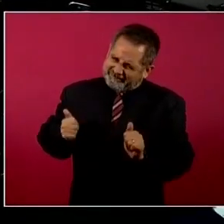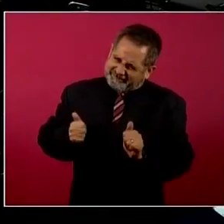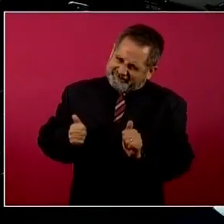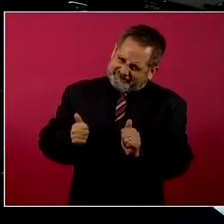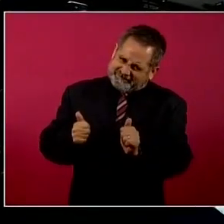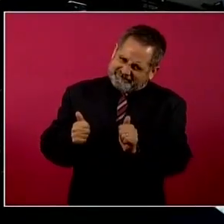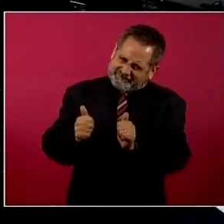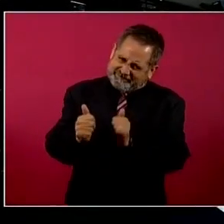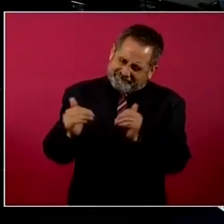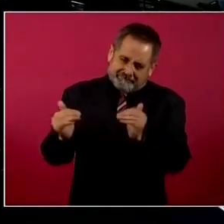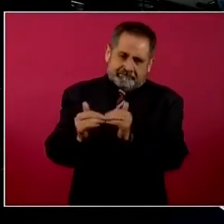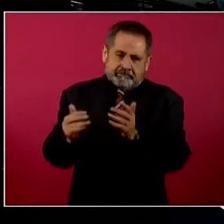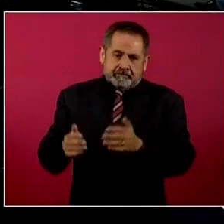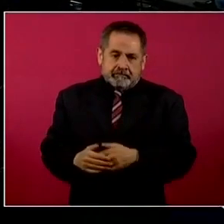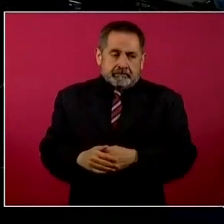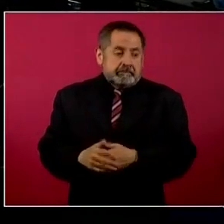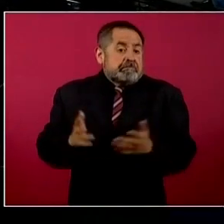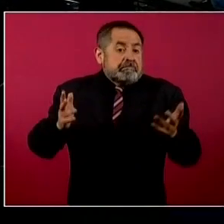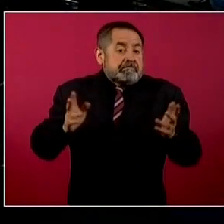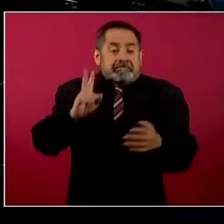Entonces, quién sabe con qué van a salir ahora,